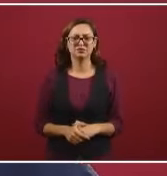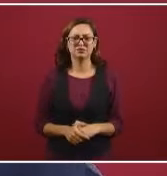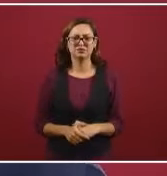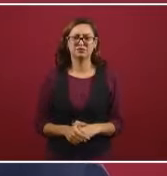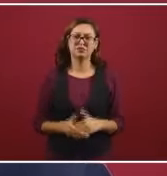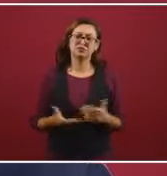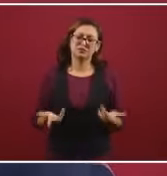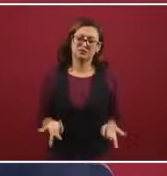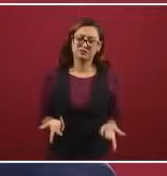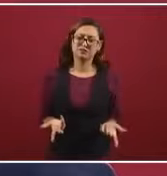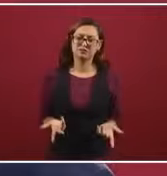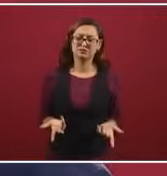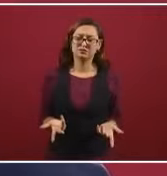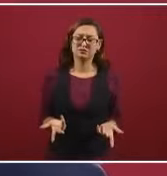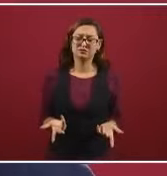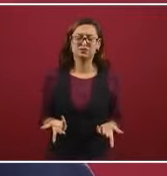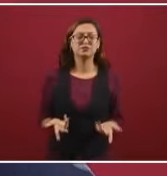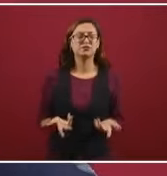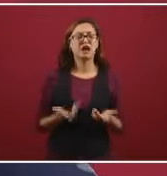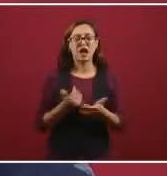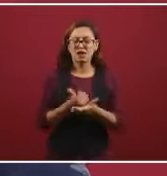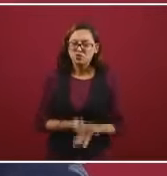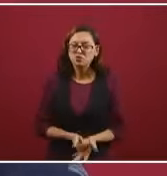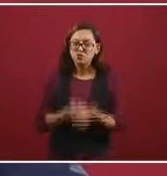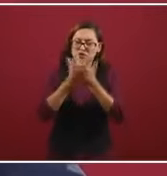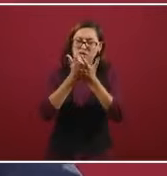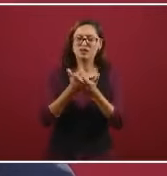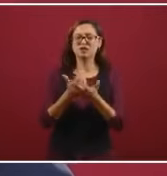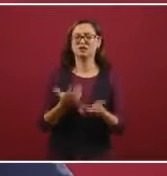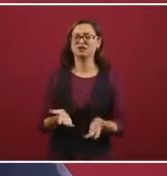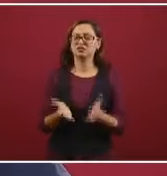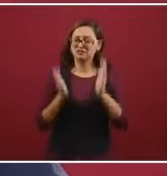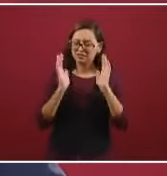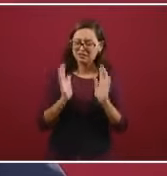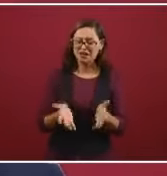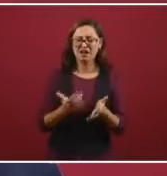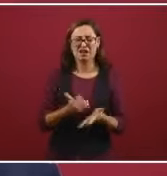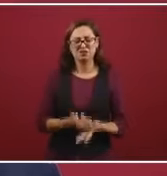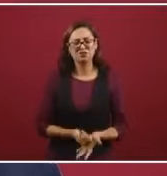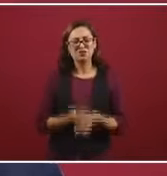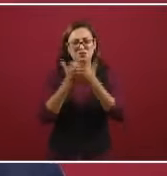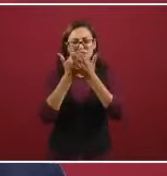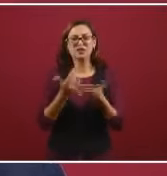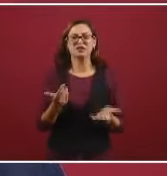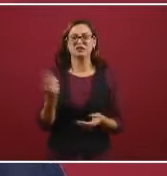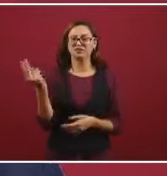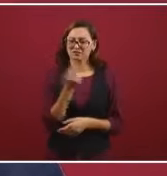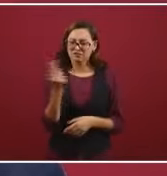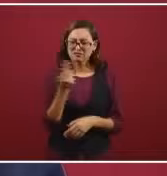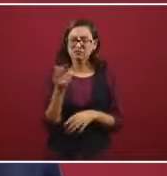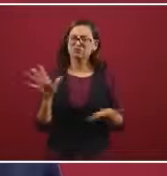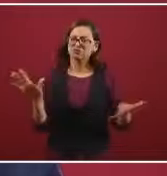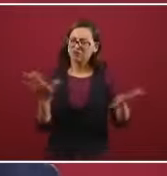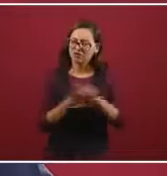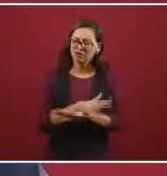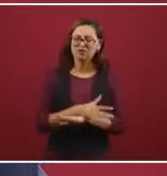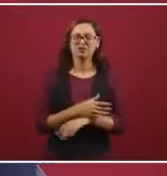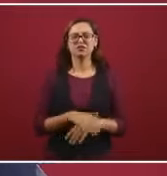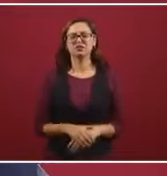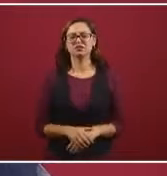Entonces, que nos ayuden, ya hay que cambiar y hay